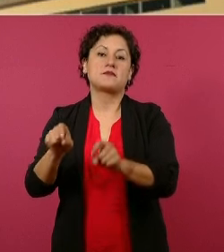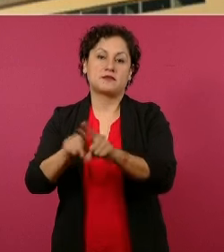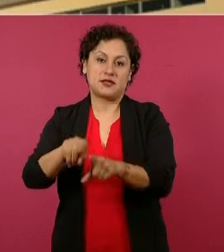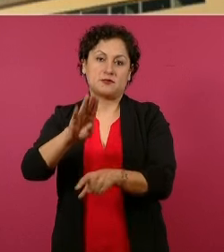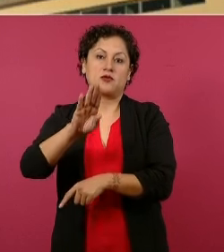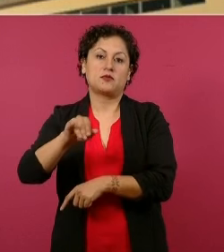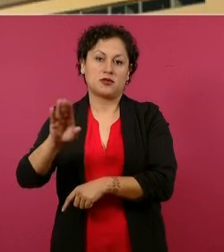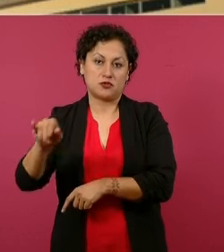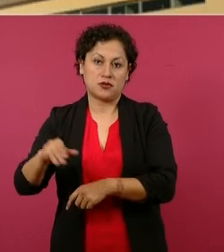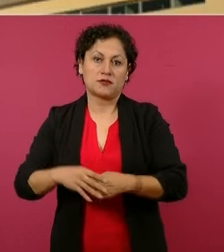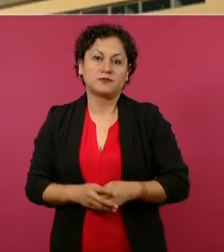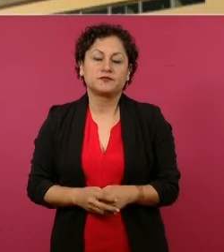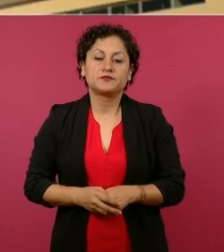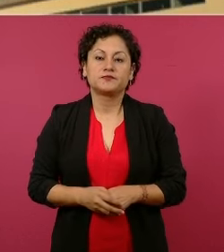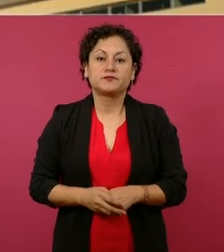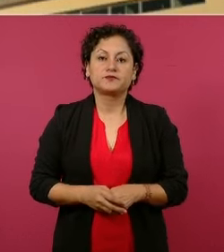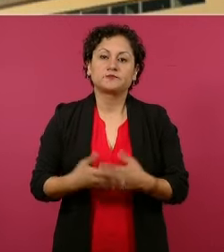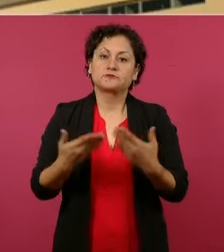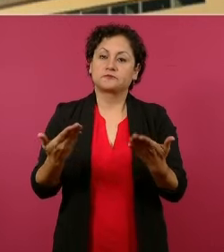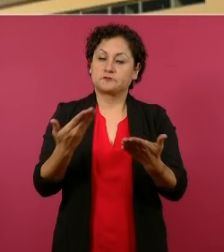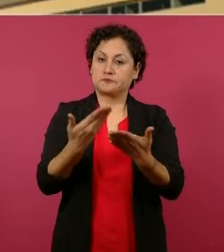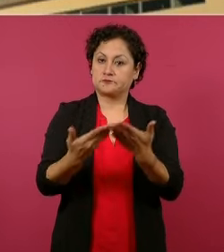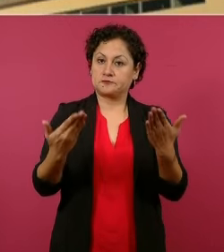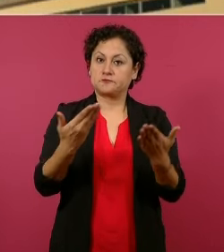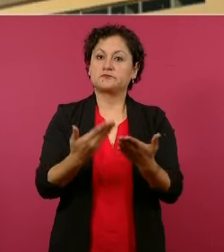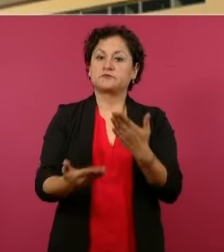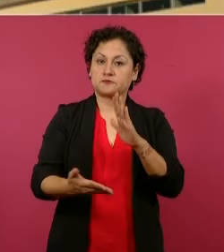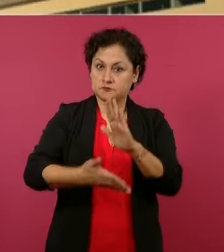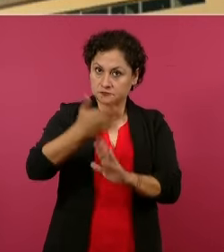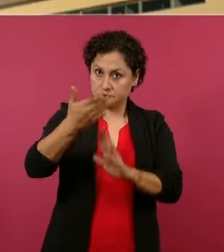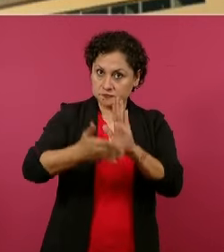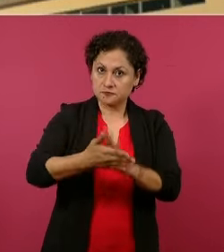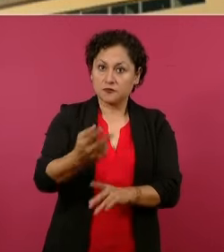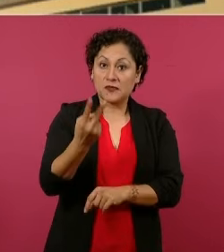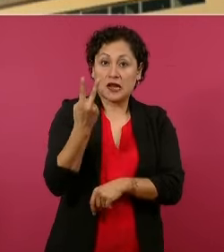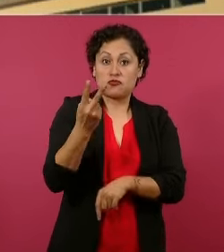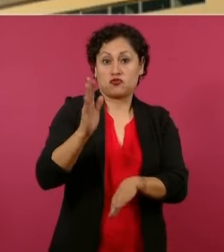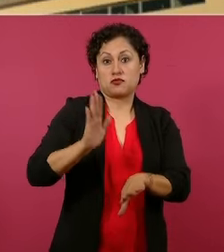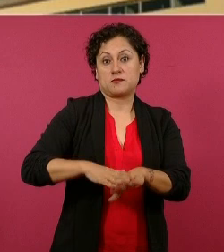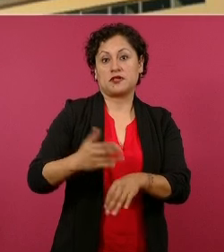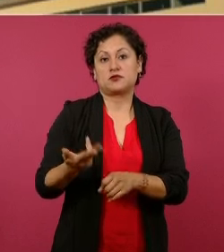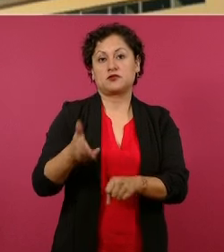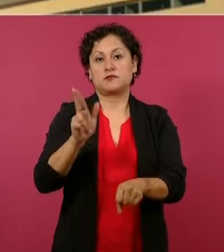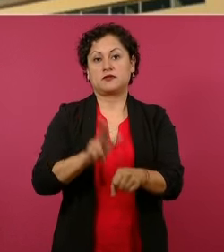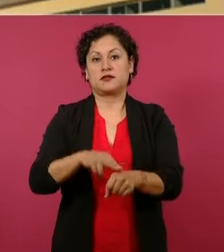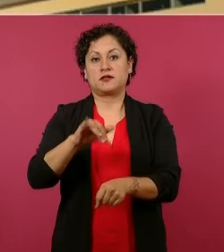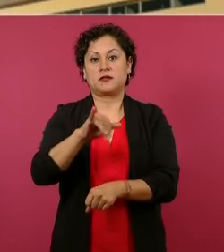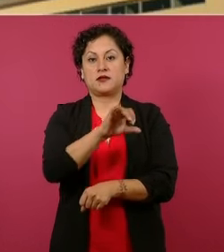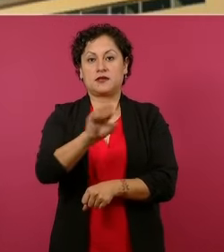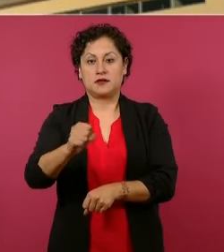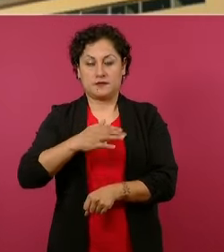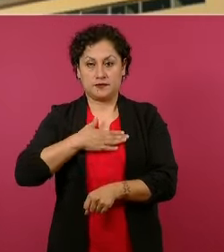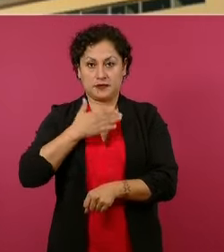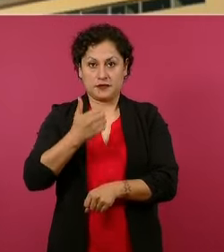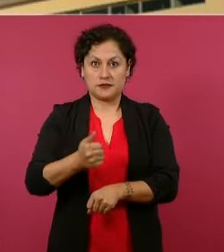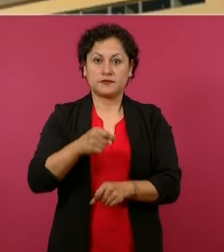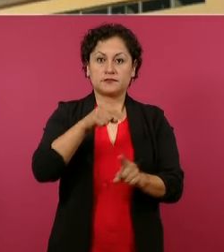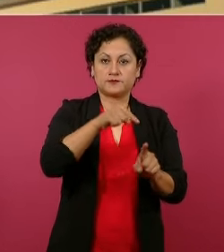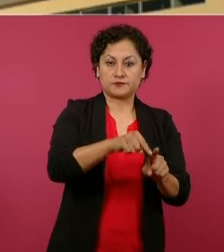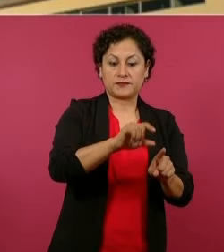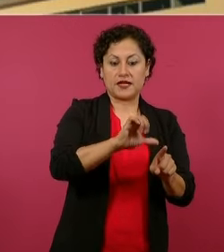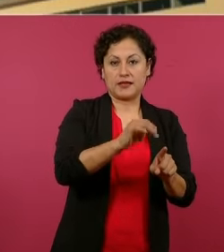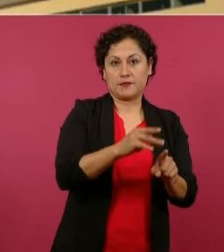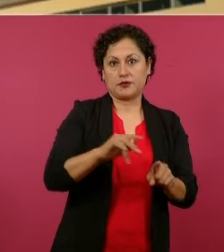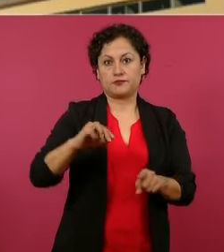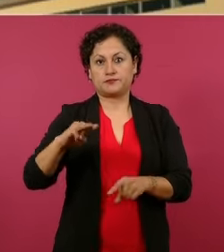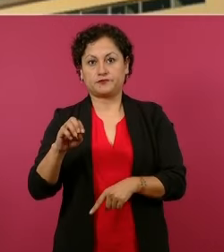actualmente estamos eh construyendo dos hospitales para bienestar el de arant peec y maruata y el seguro